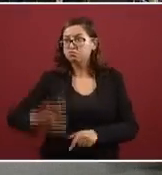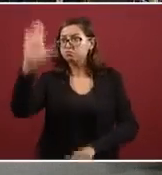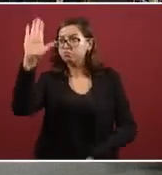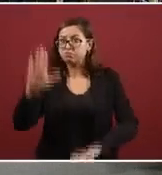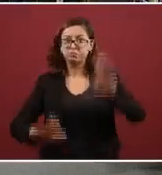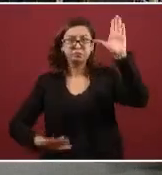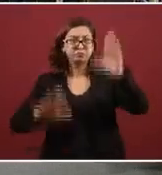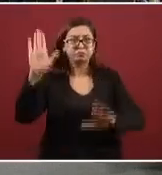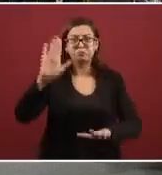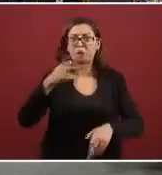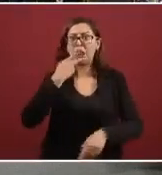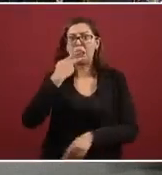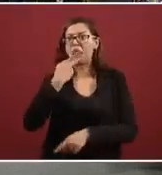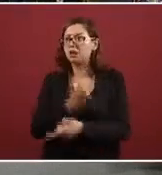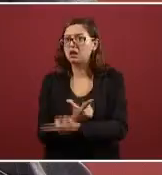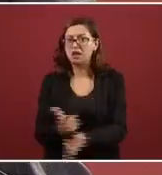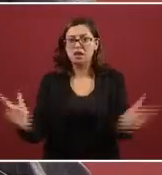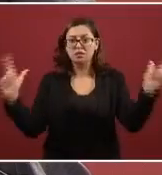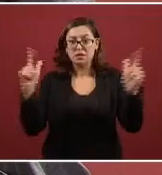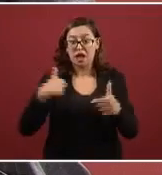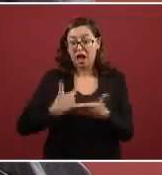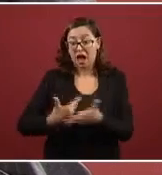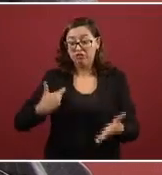sin cortapisas,